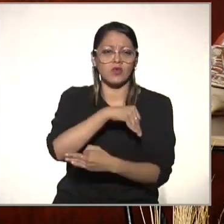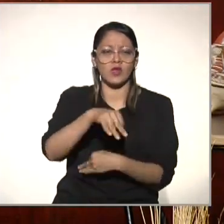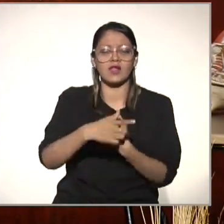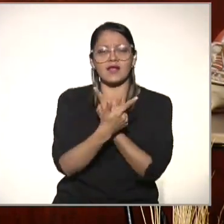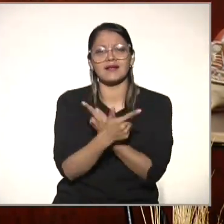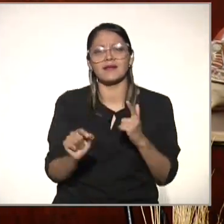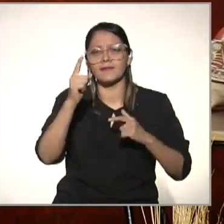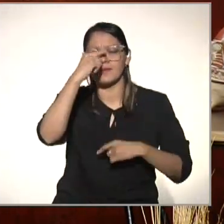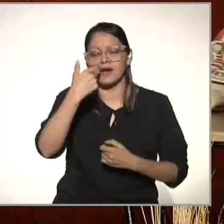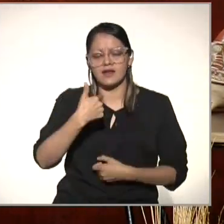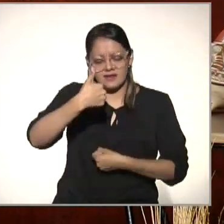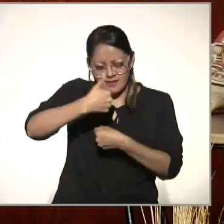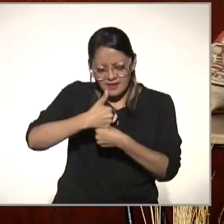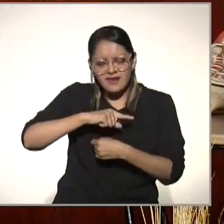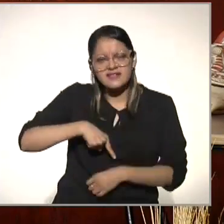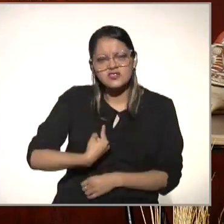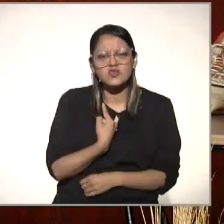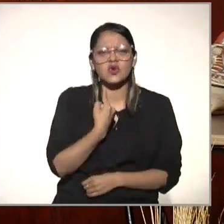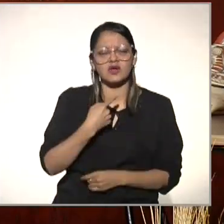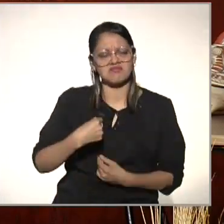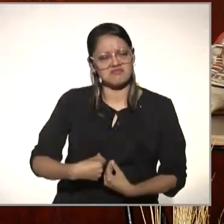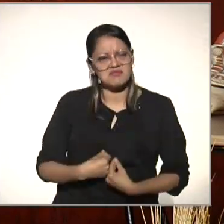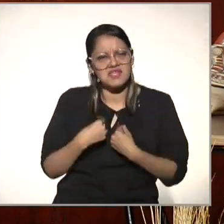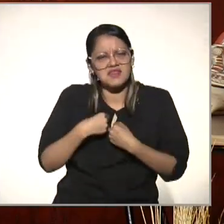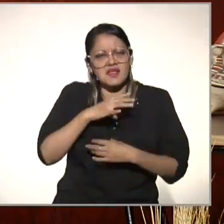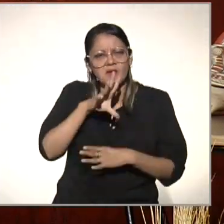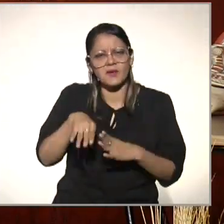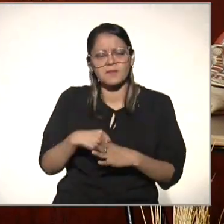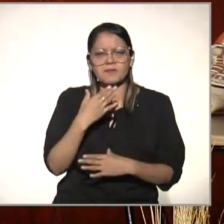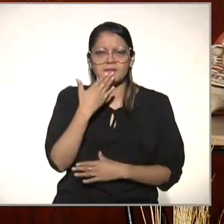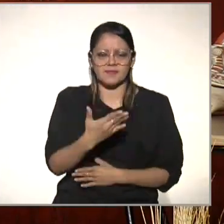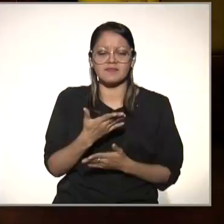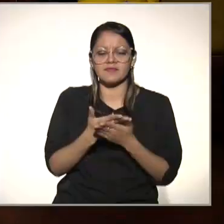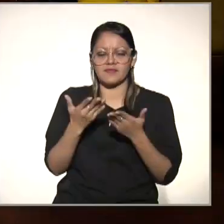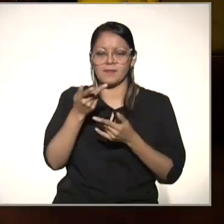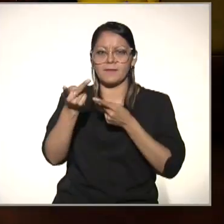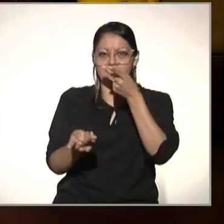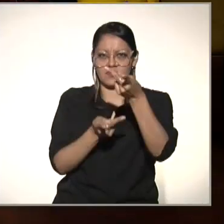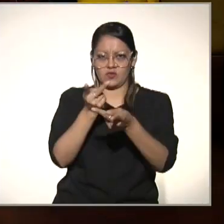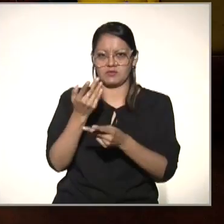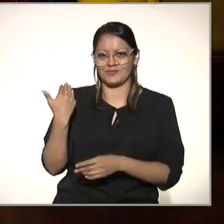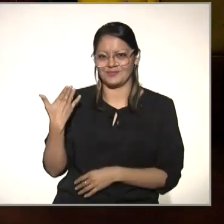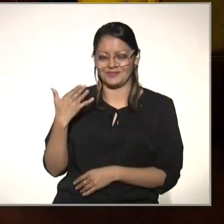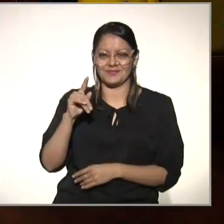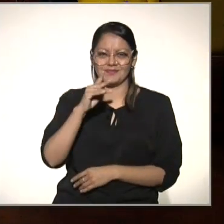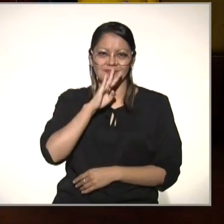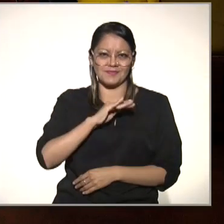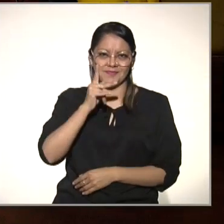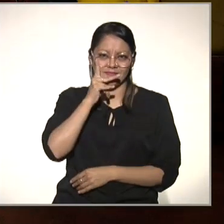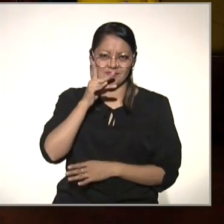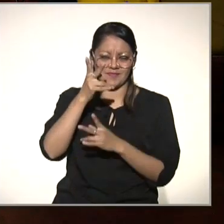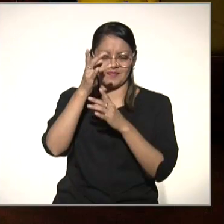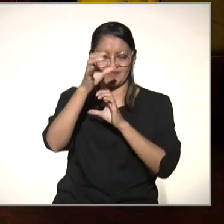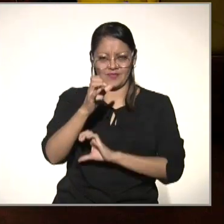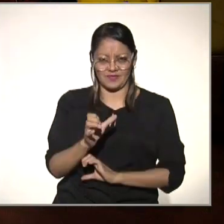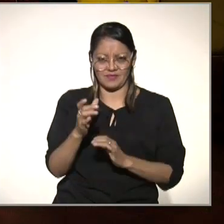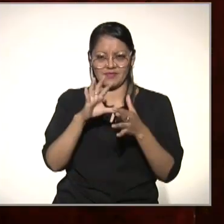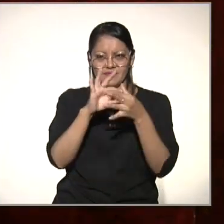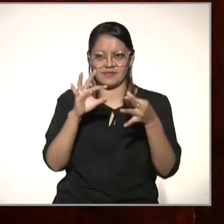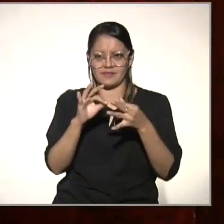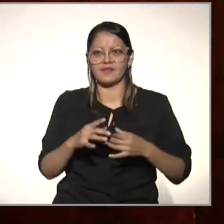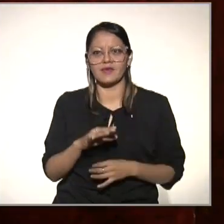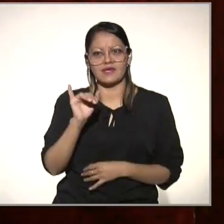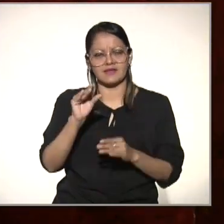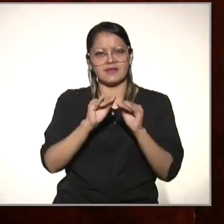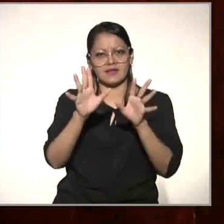de descubrir quiénes somos, de vivirnos en plenitud. Y es por eso que vamos a ir a las preguntas, Rose, que nos han llegado de mamás y papás sobre este tema. Sí, claro,